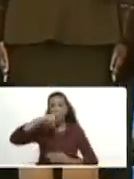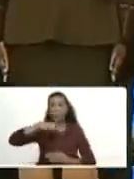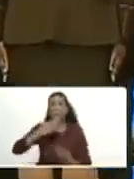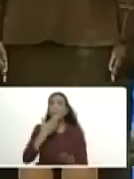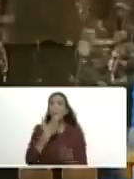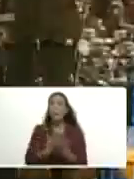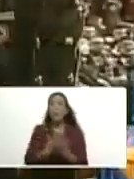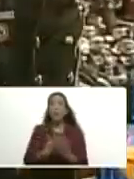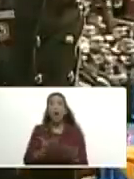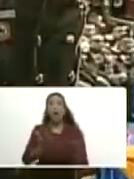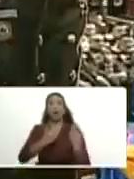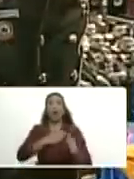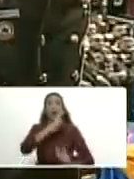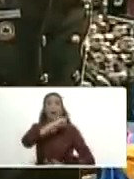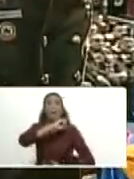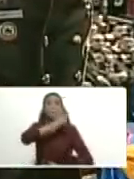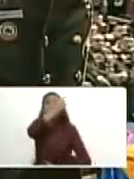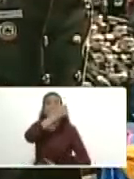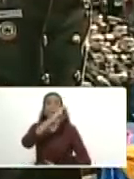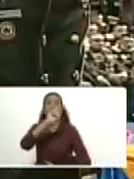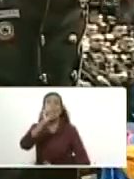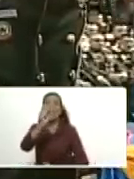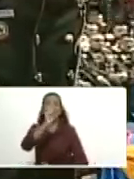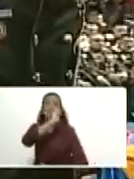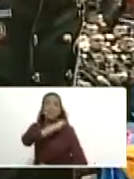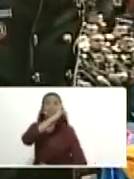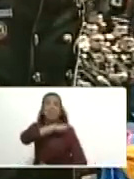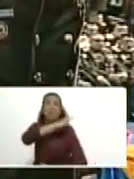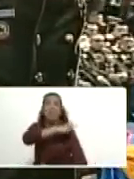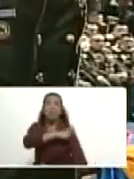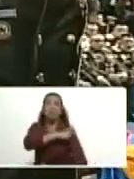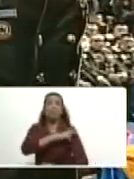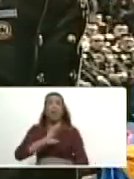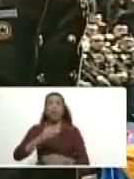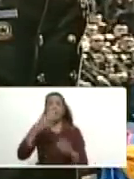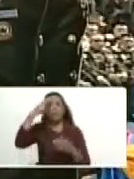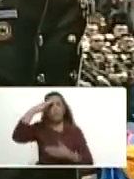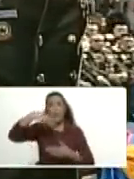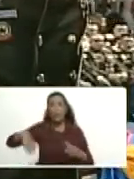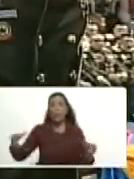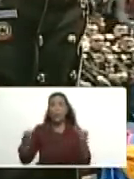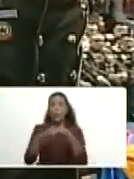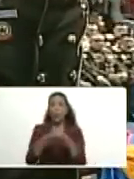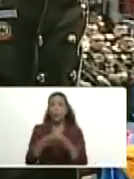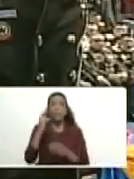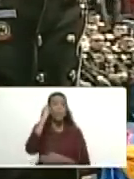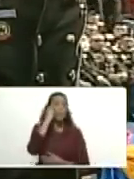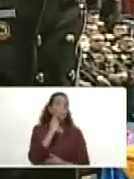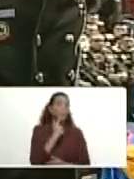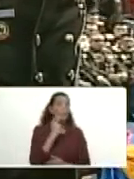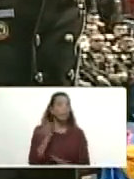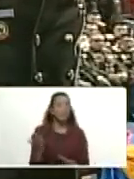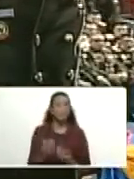Permiso para recibir el grado de primer teniente y teniente de fragata de la Fuerza Armada Nacional Bolivariana.